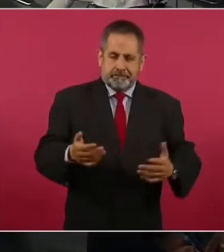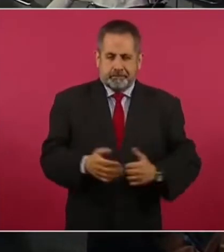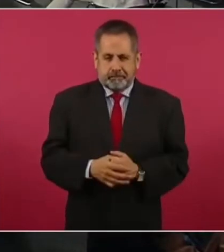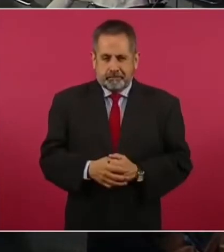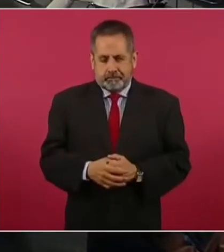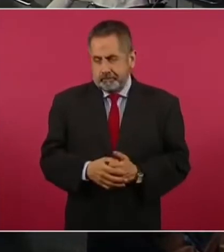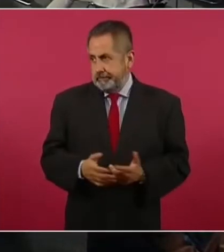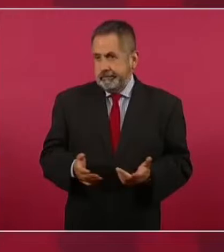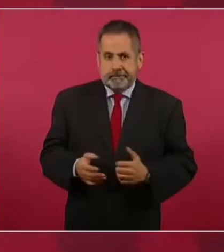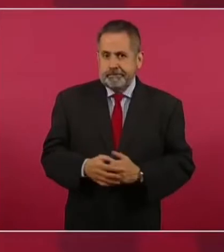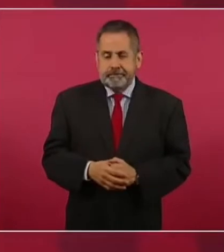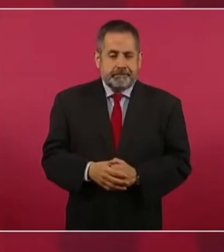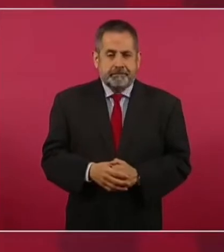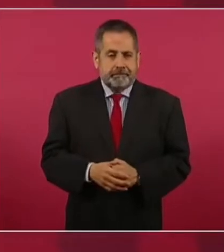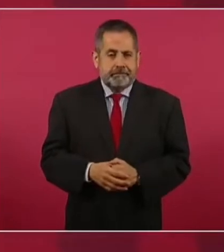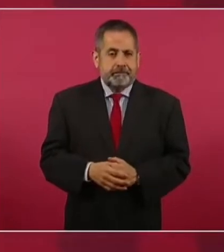les daban,